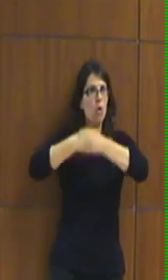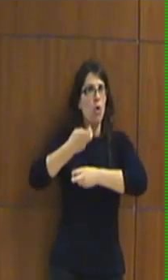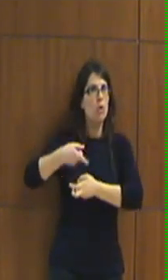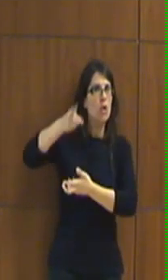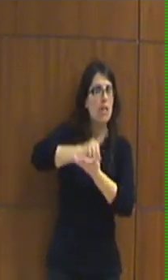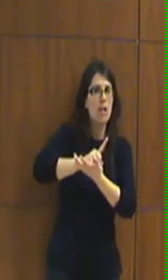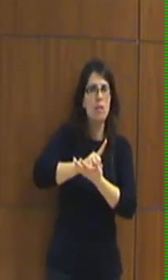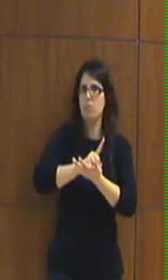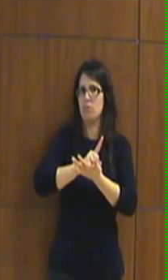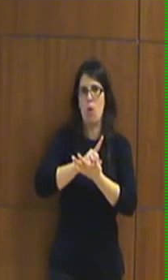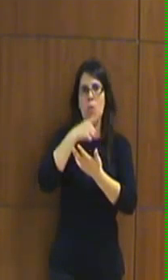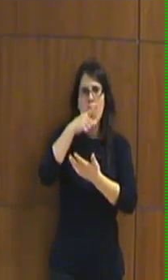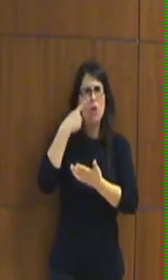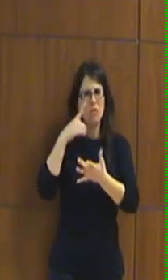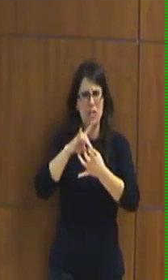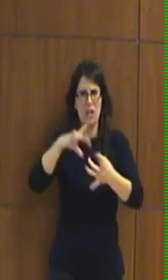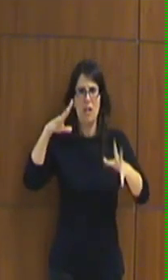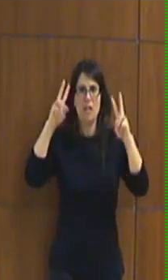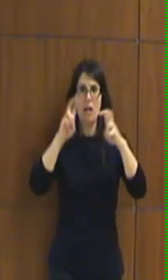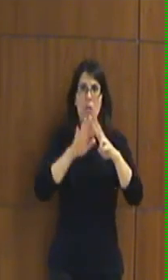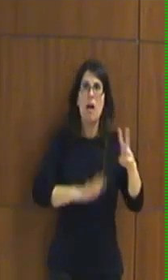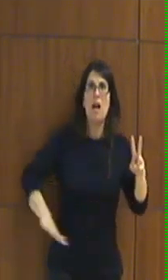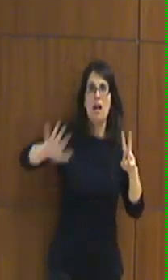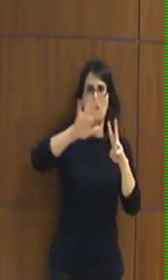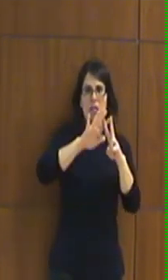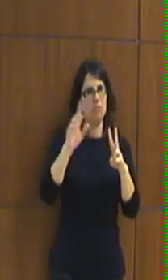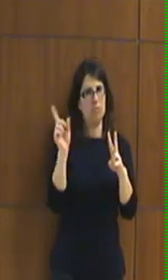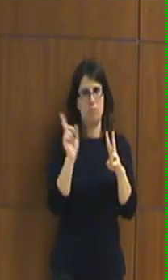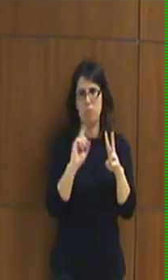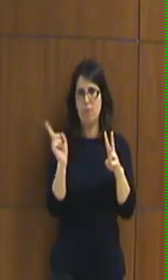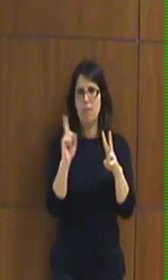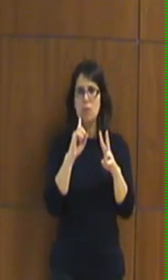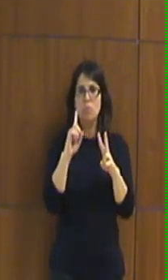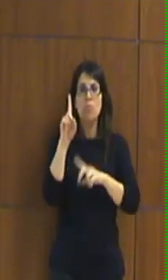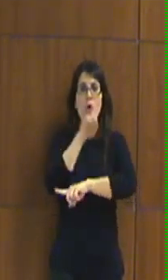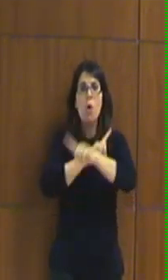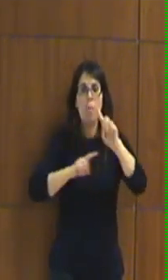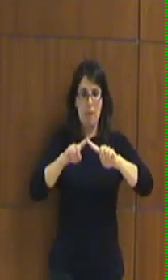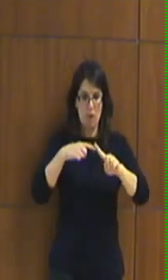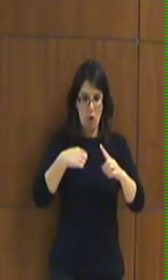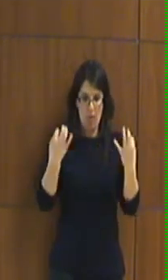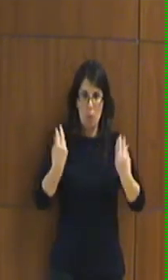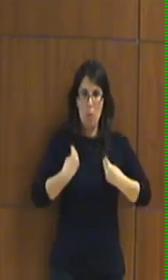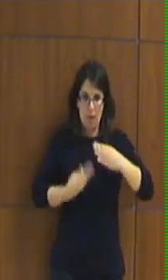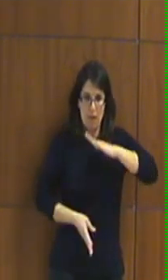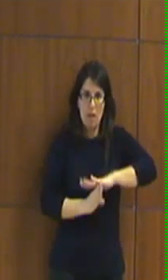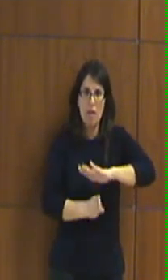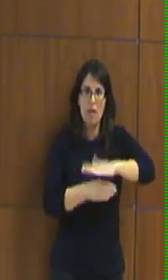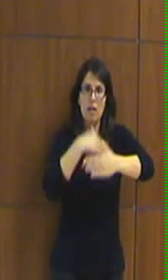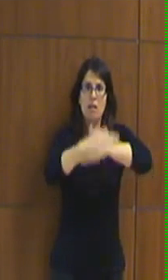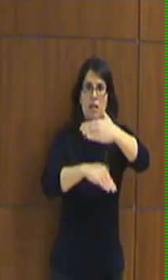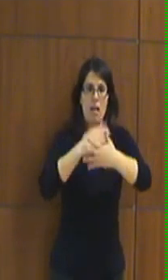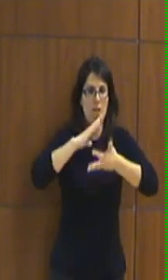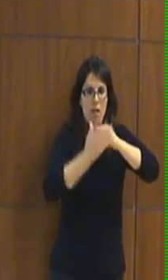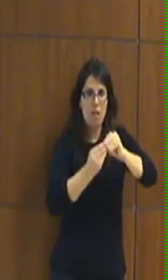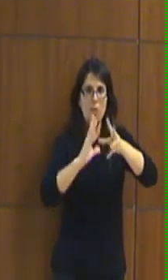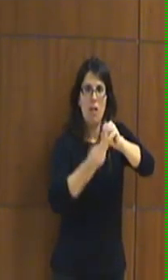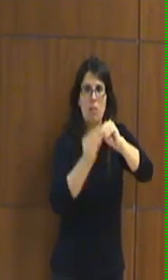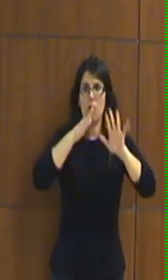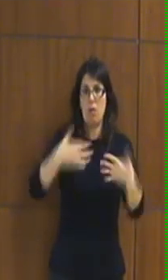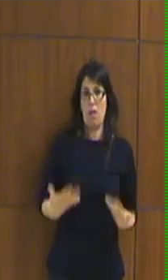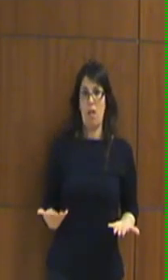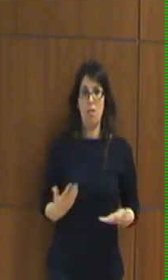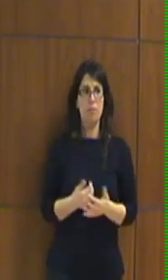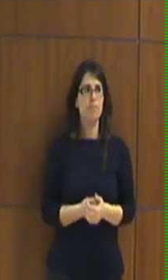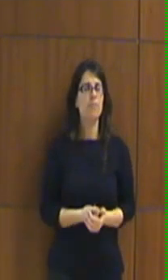que tiene mucho que ver, el entorno, todo esto es verdad, ¿verdad? Es un problema de supervivencia. Sí, claro. En fin, yo creo que hay un equilibrio ahí, ¿no? En efecto, estoy